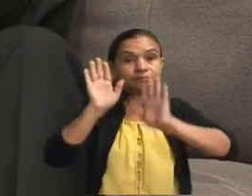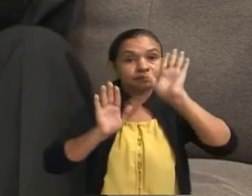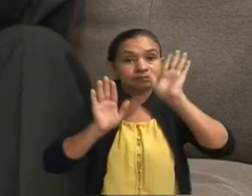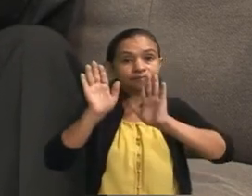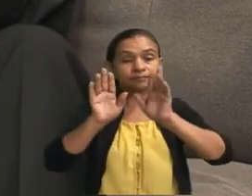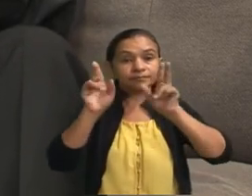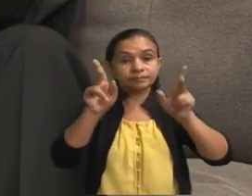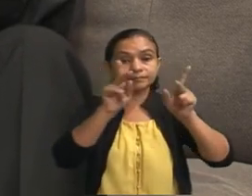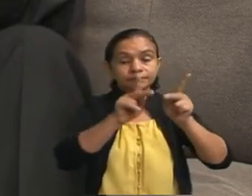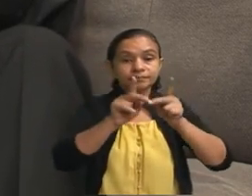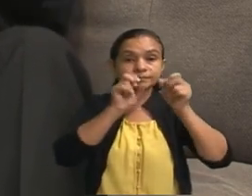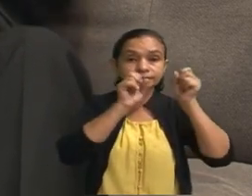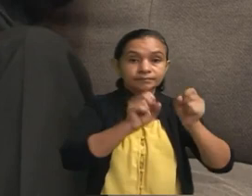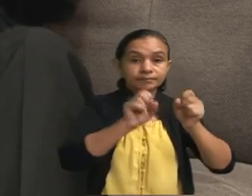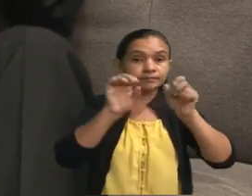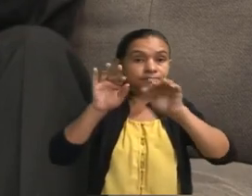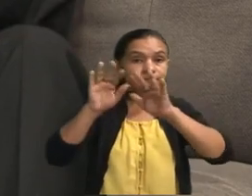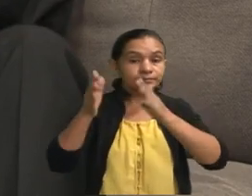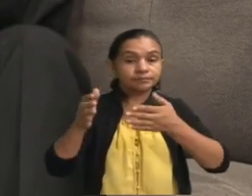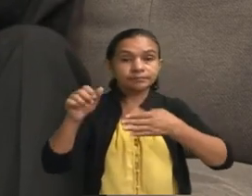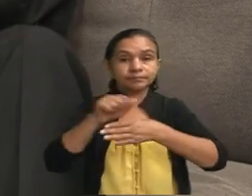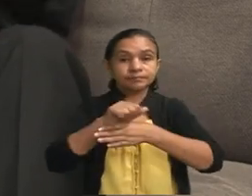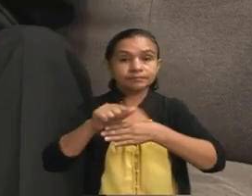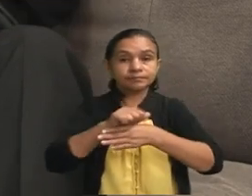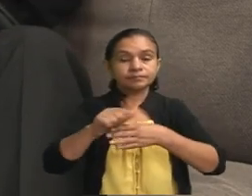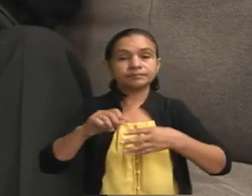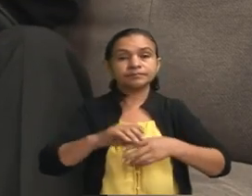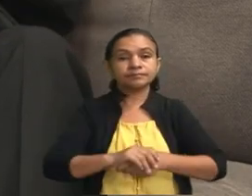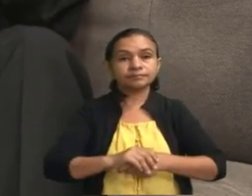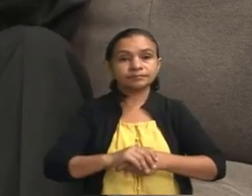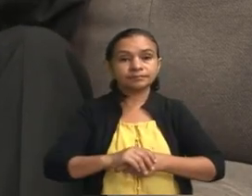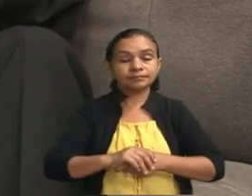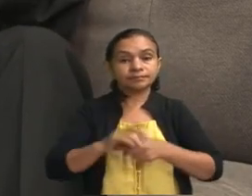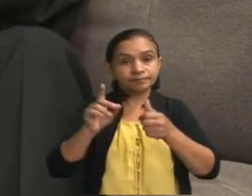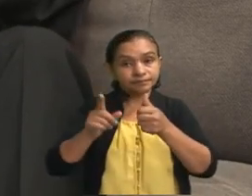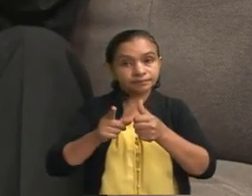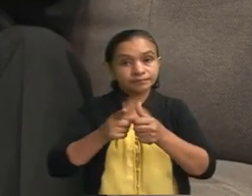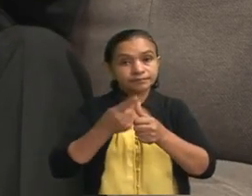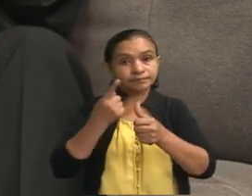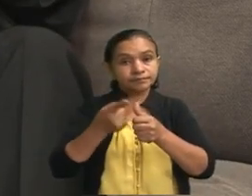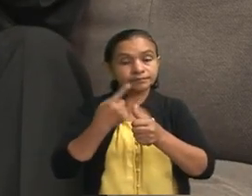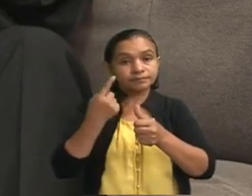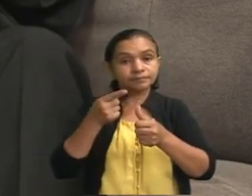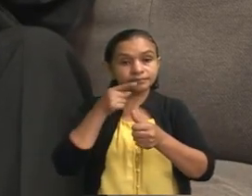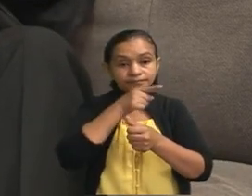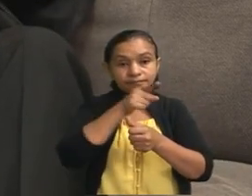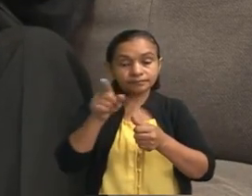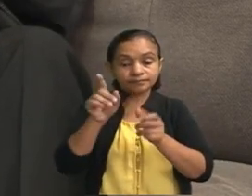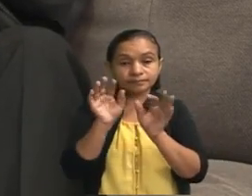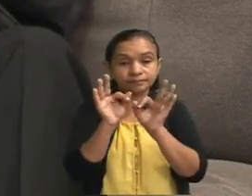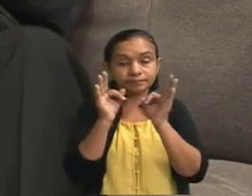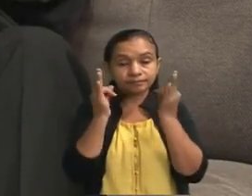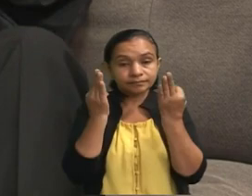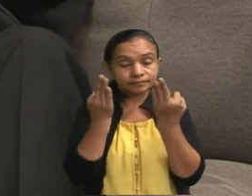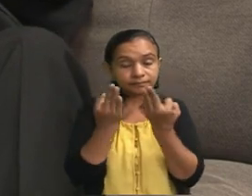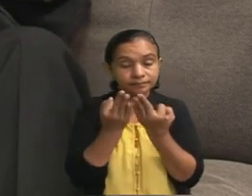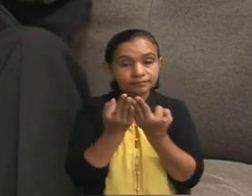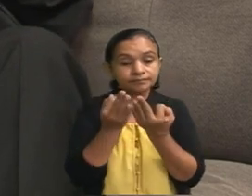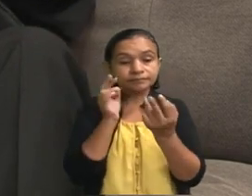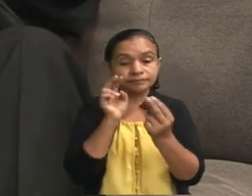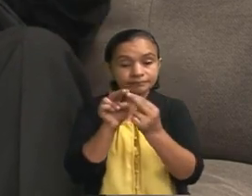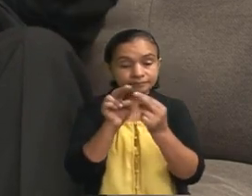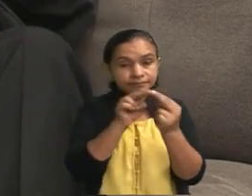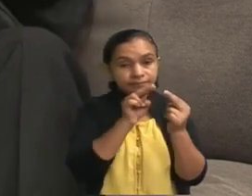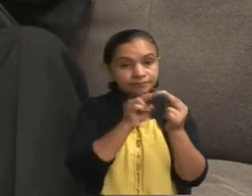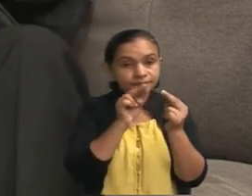compañeros y compañeras en el ejercicio? En primer lugar, para que se familiaricen